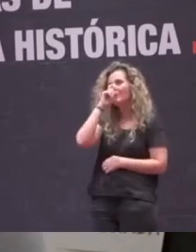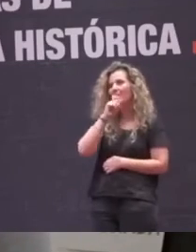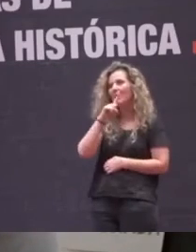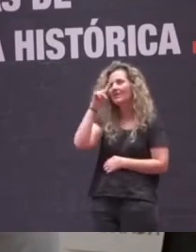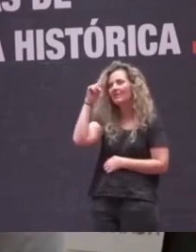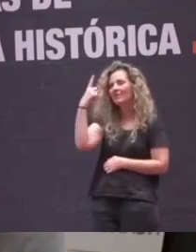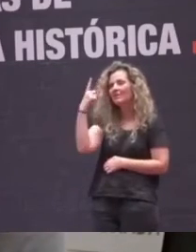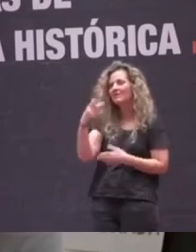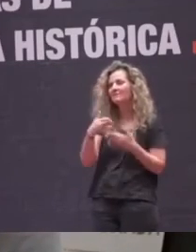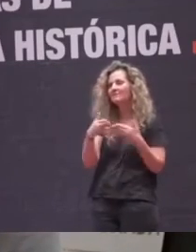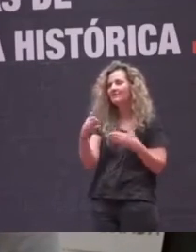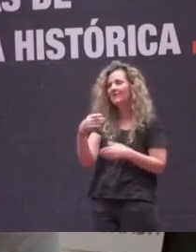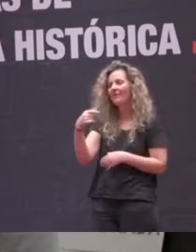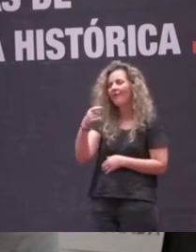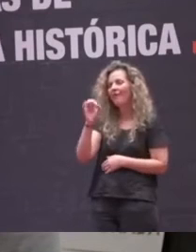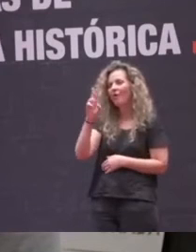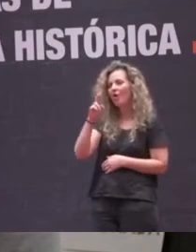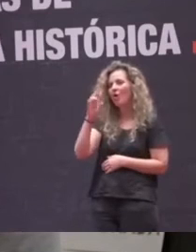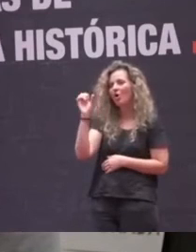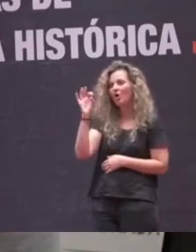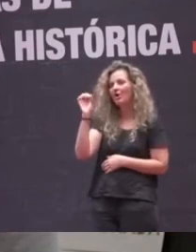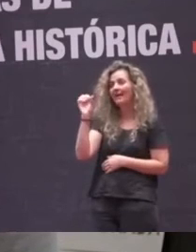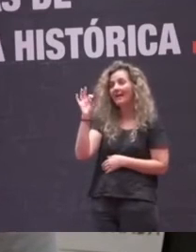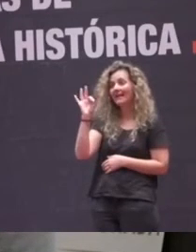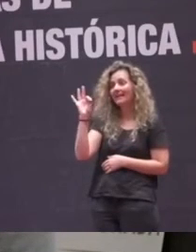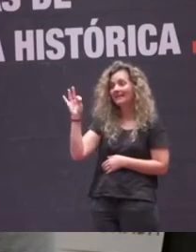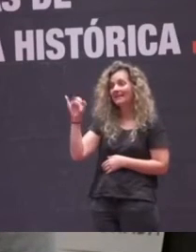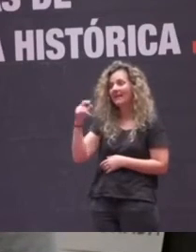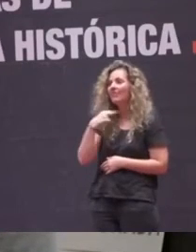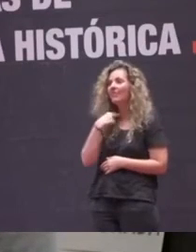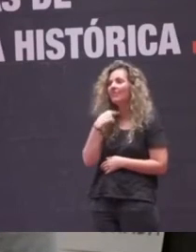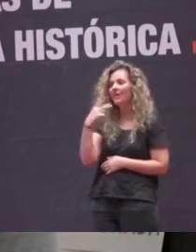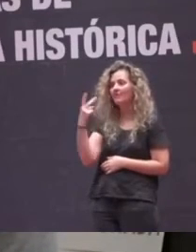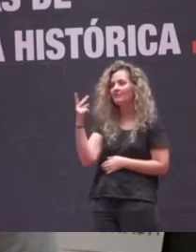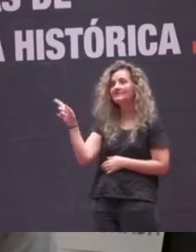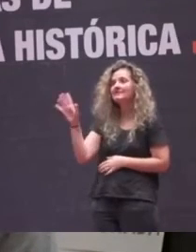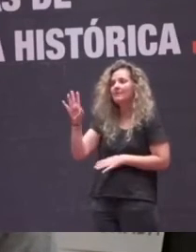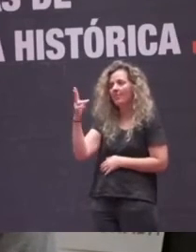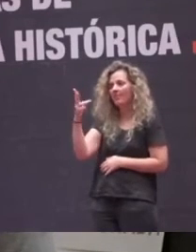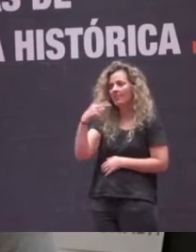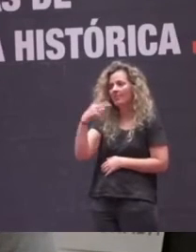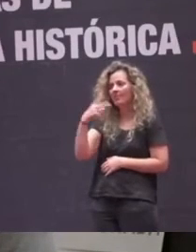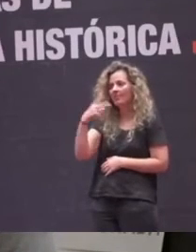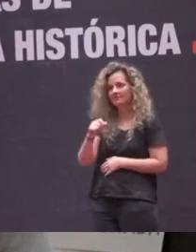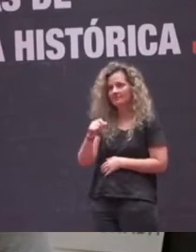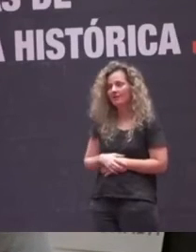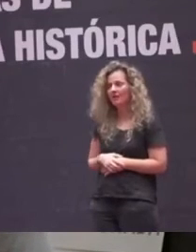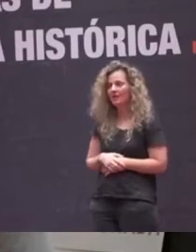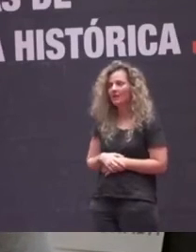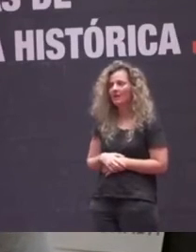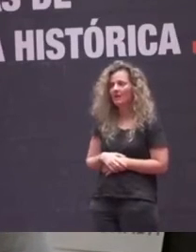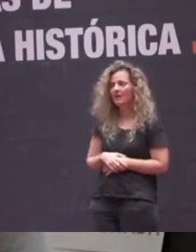primeira vez que falei con Goretti desta cuestión na Diputación onde estaba de vicepresidenta.